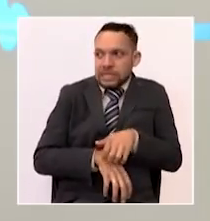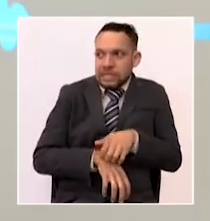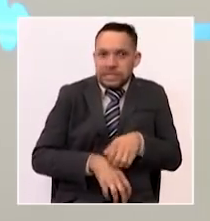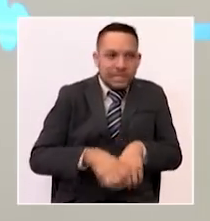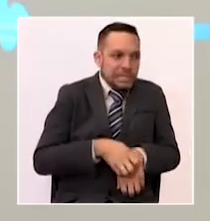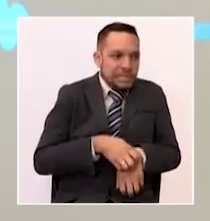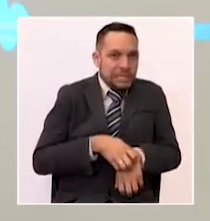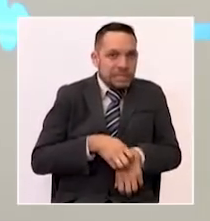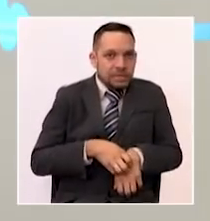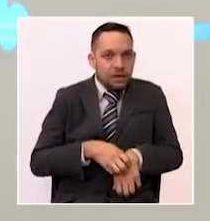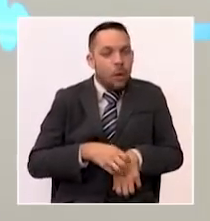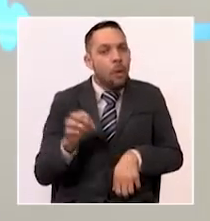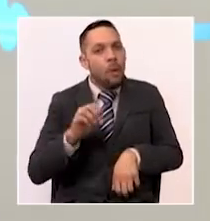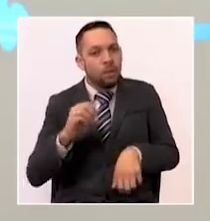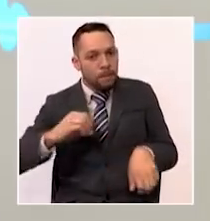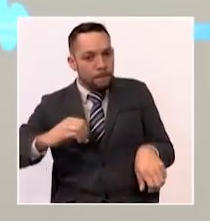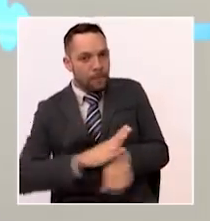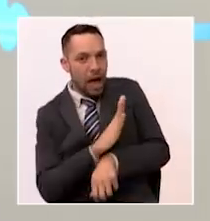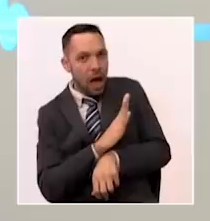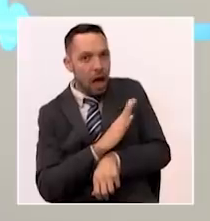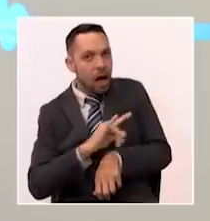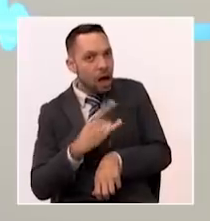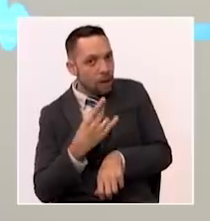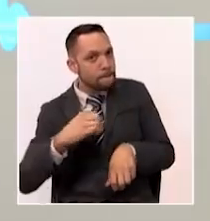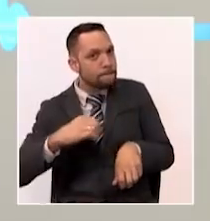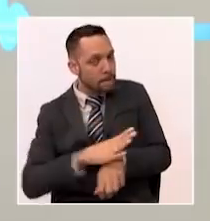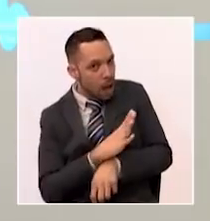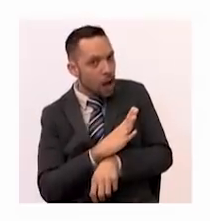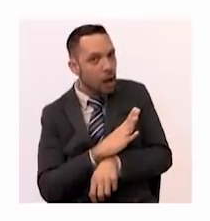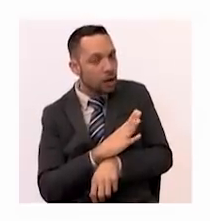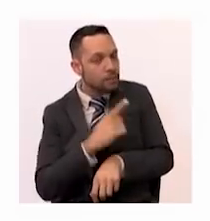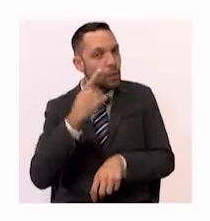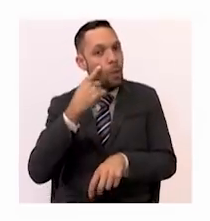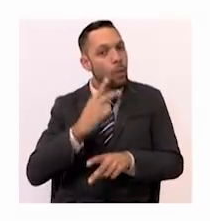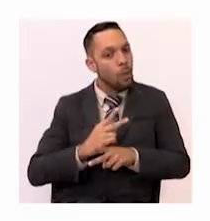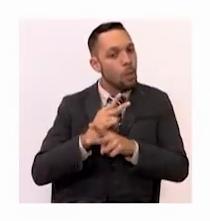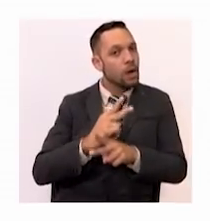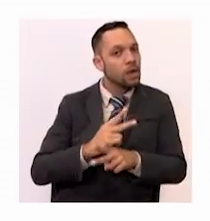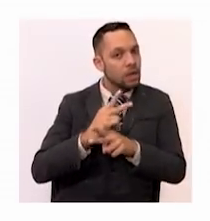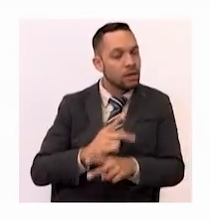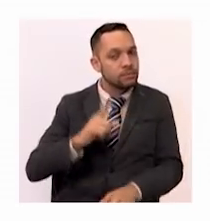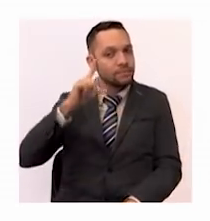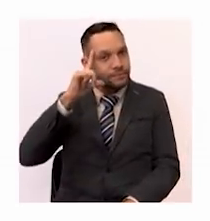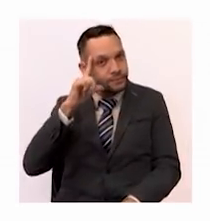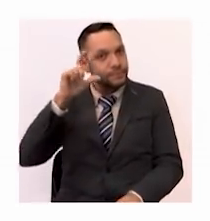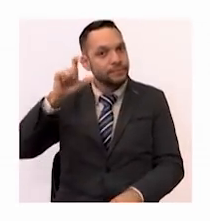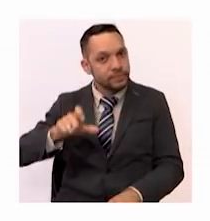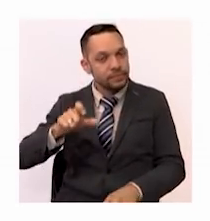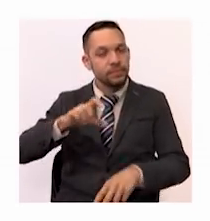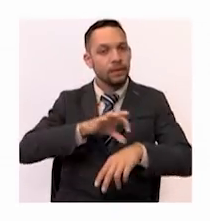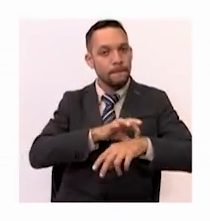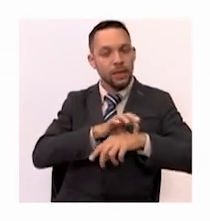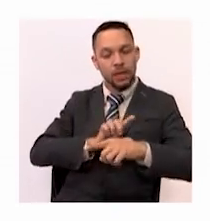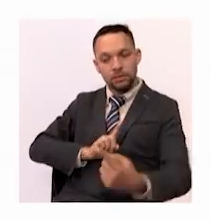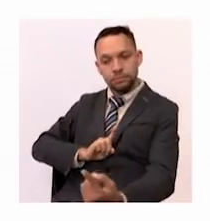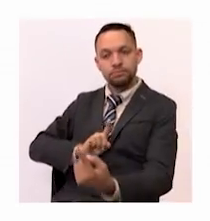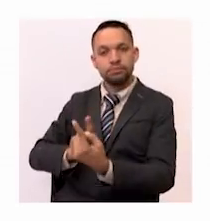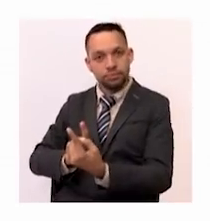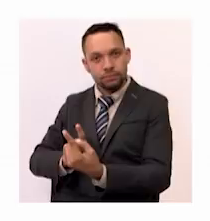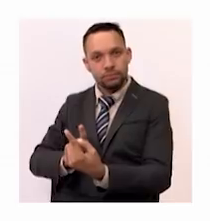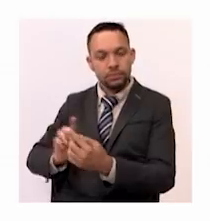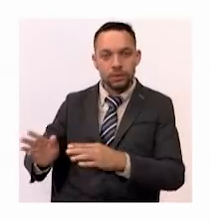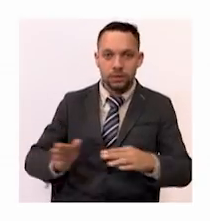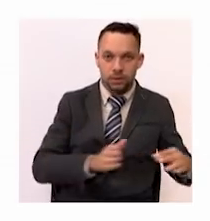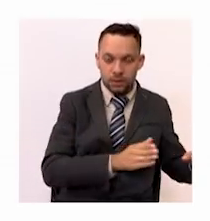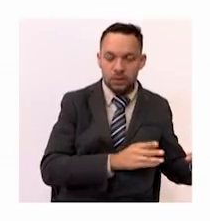y me quema, ya debo yo consultar, porque sé que hay algo que no está bien dentro de esa vagina. Doctora Natalie, usted ahorita habló de algo muy importante y